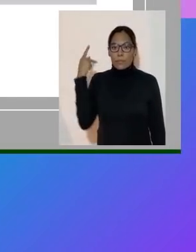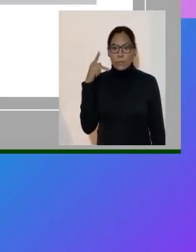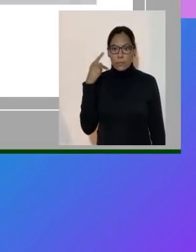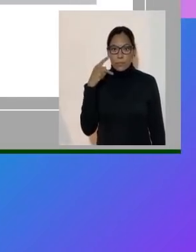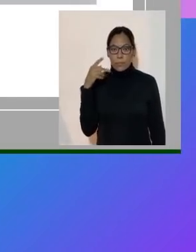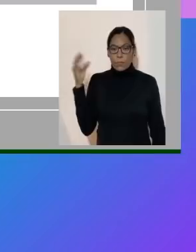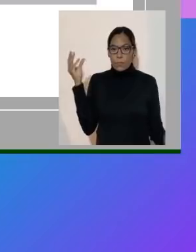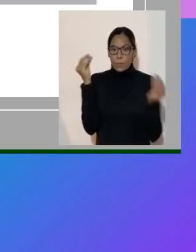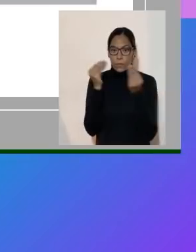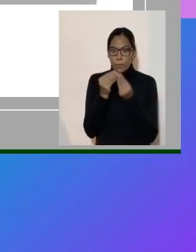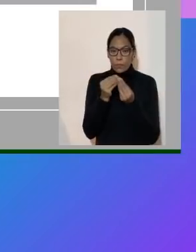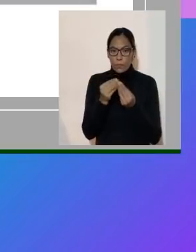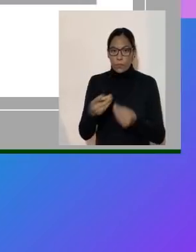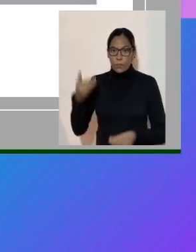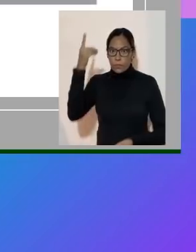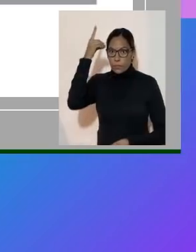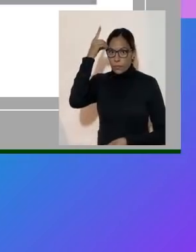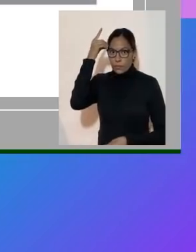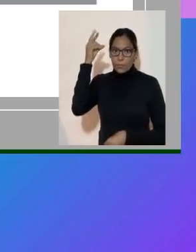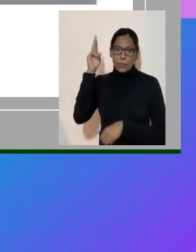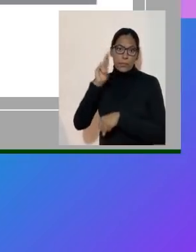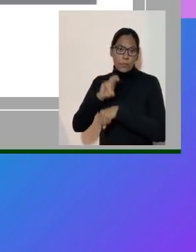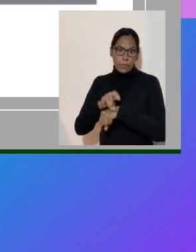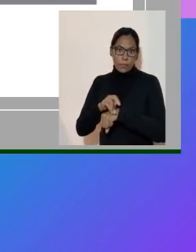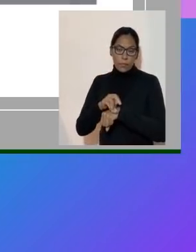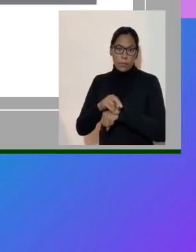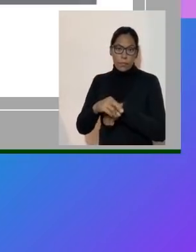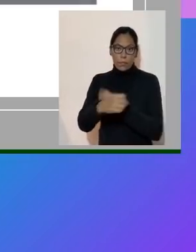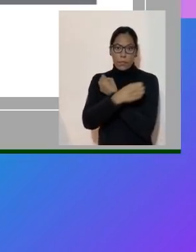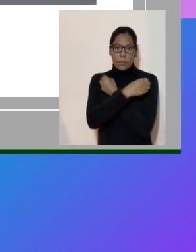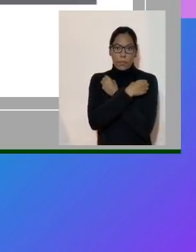La Secretaría de Educación Pública del Estado de Puebla,